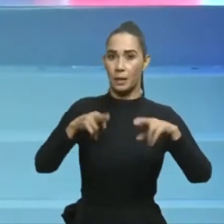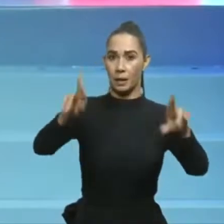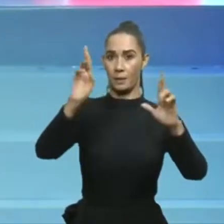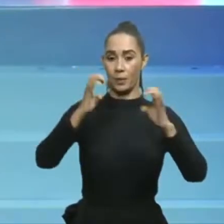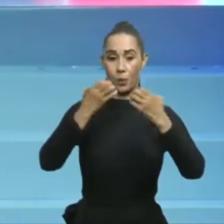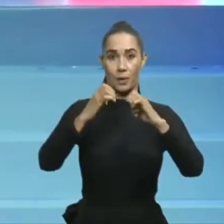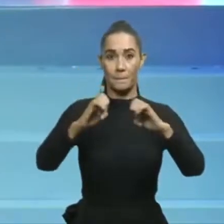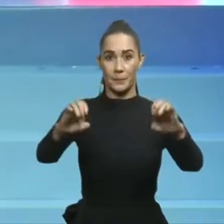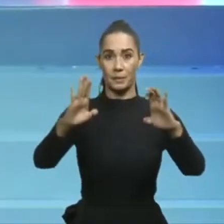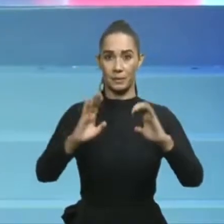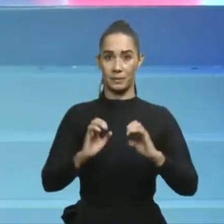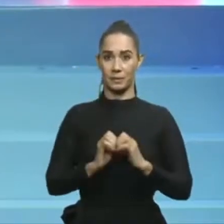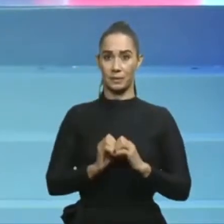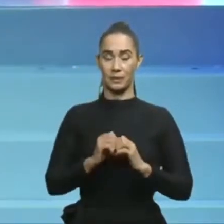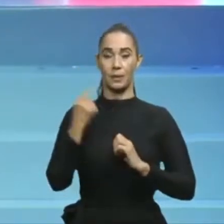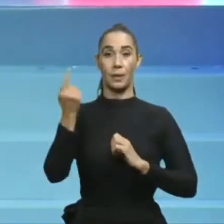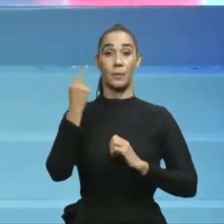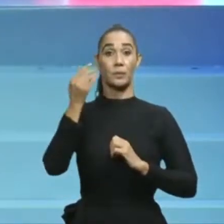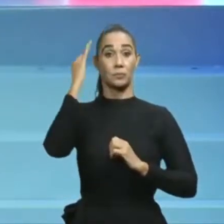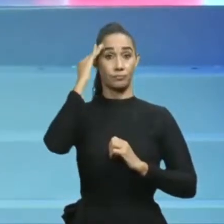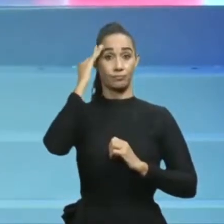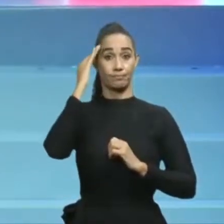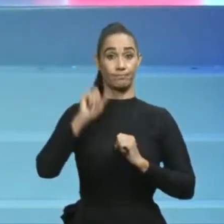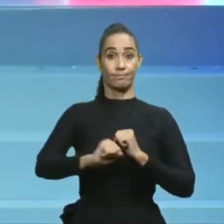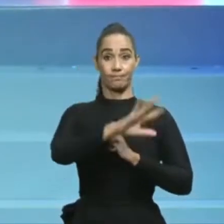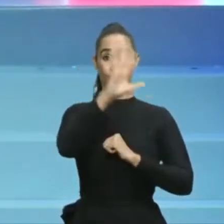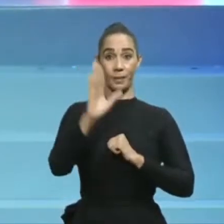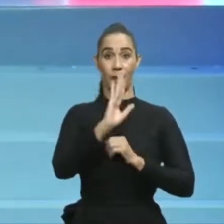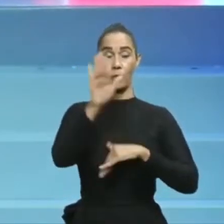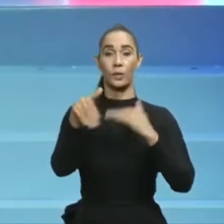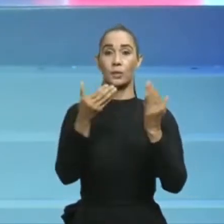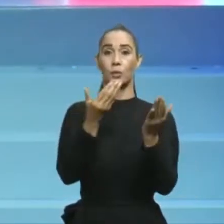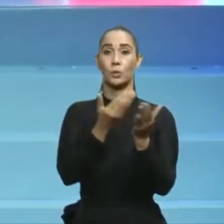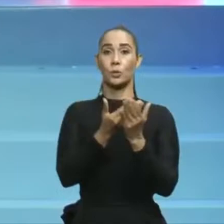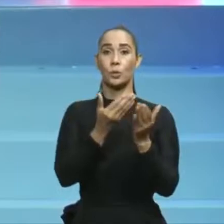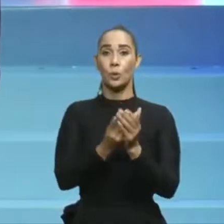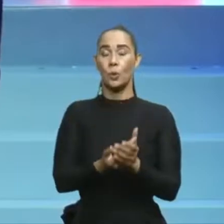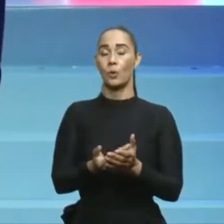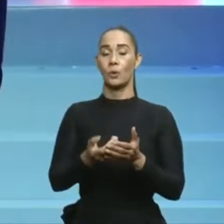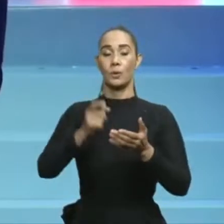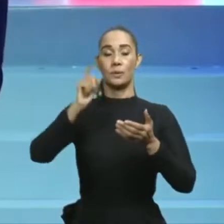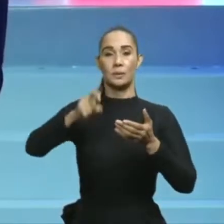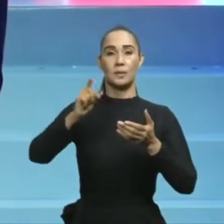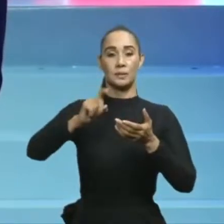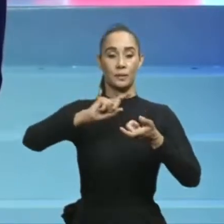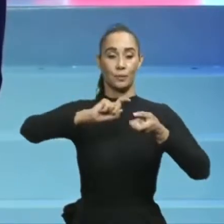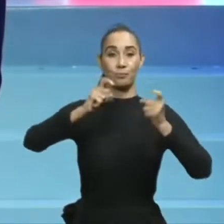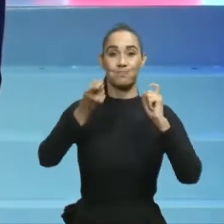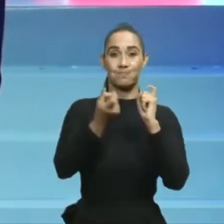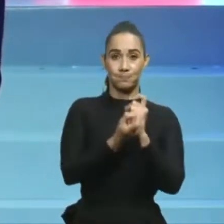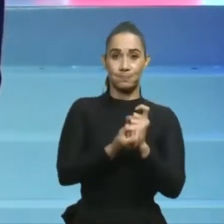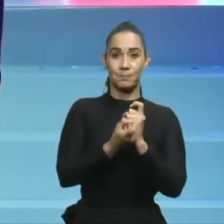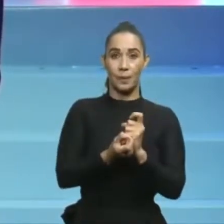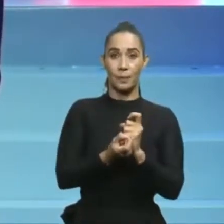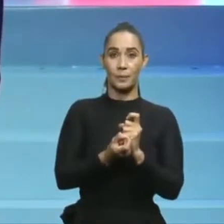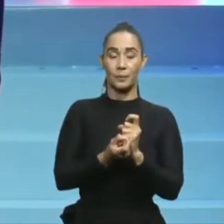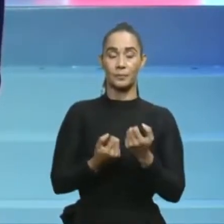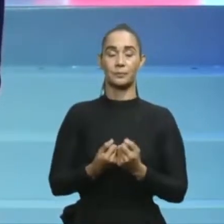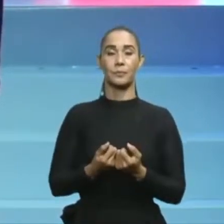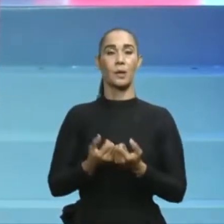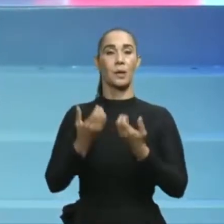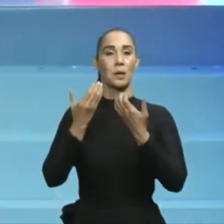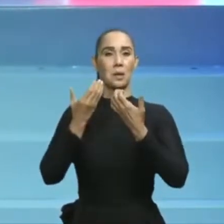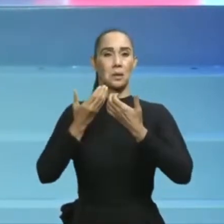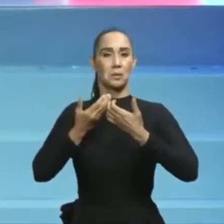pero siempre ha tenido claro que todo lo que hiciera tenía que propiciar un cambio en profundidad ya no valen